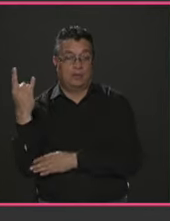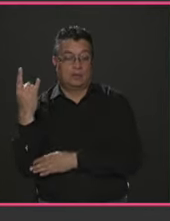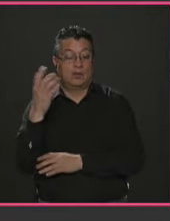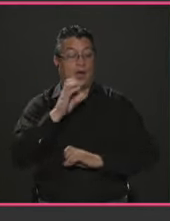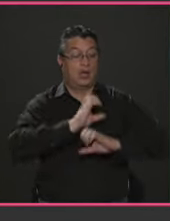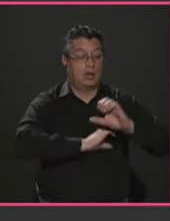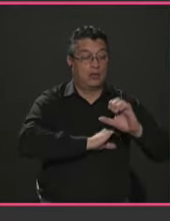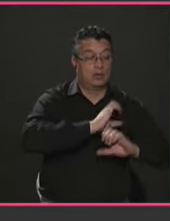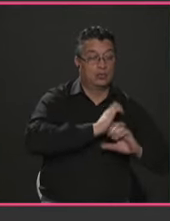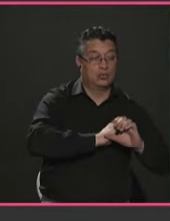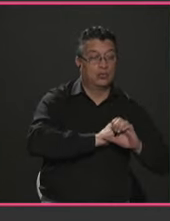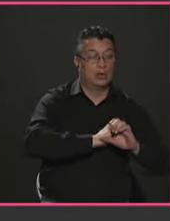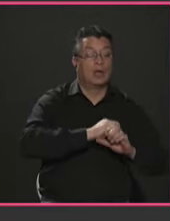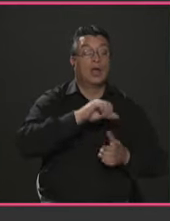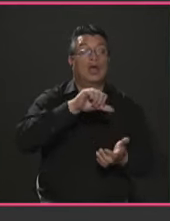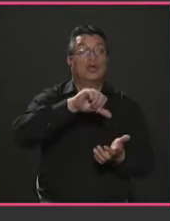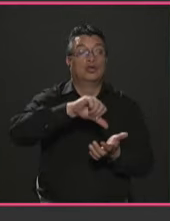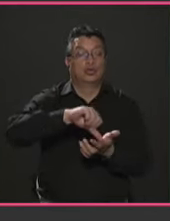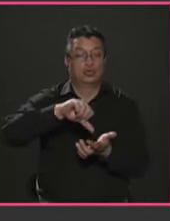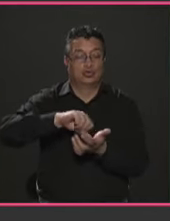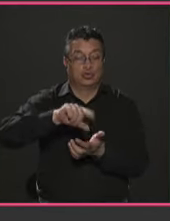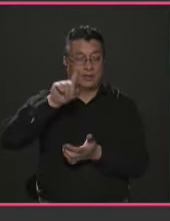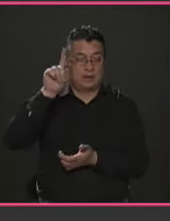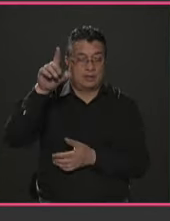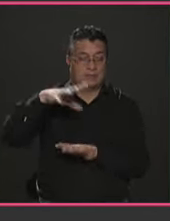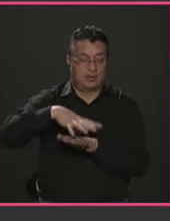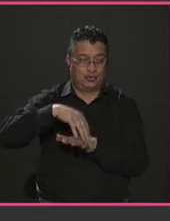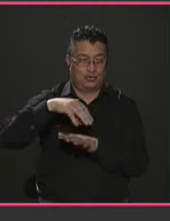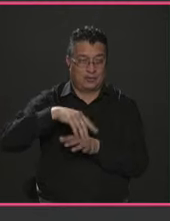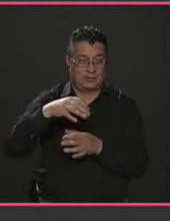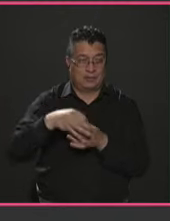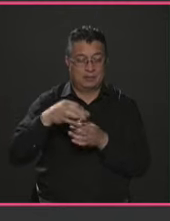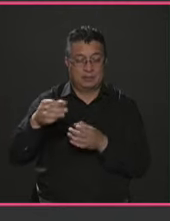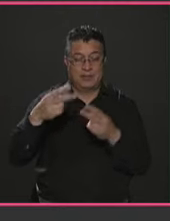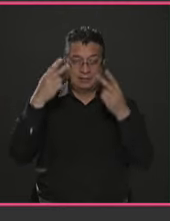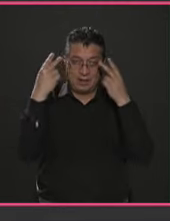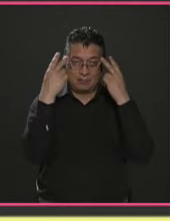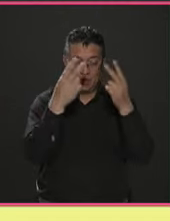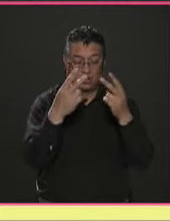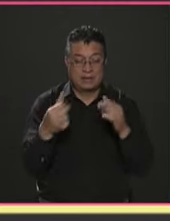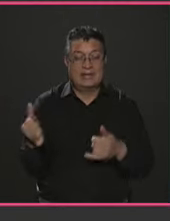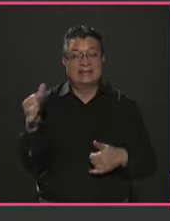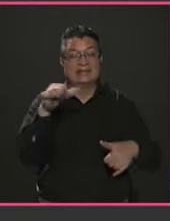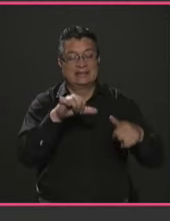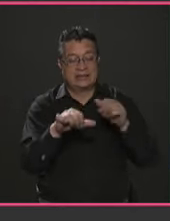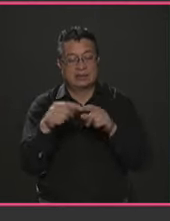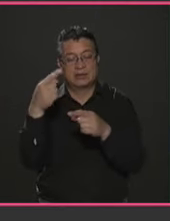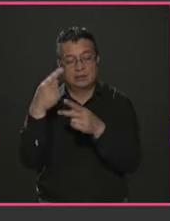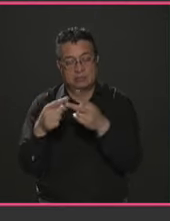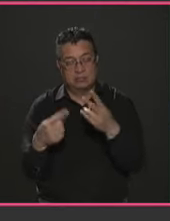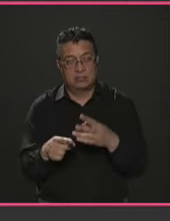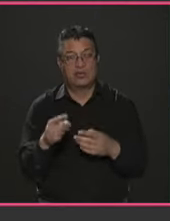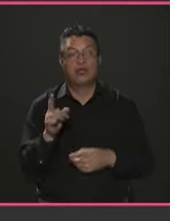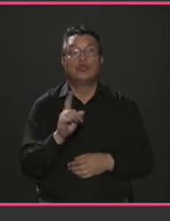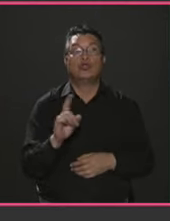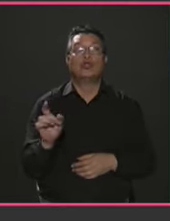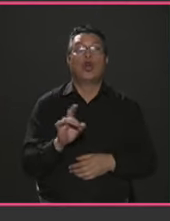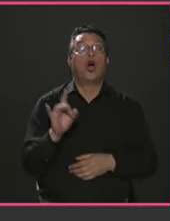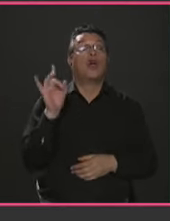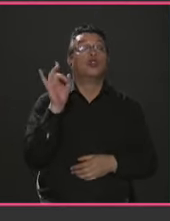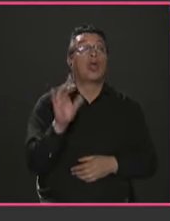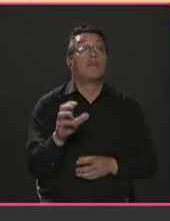la industria ciudad de gottenberg los de transporte la ciencia etcétera y ver que no solamente